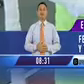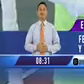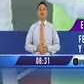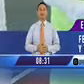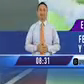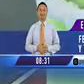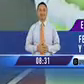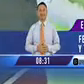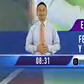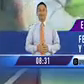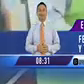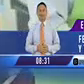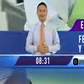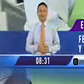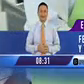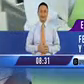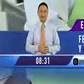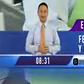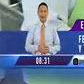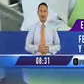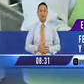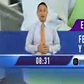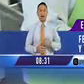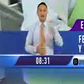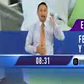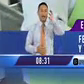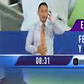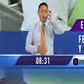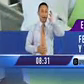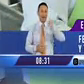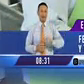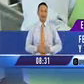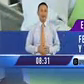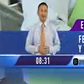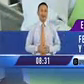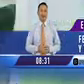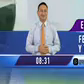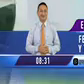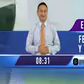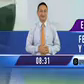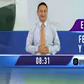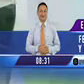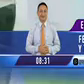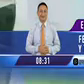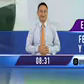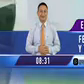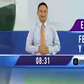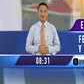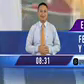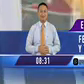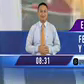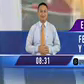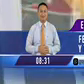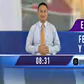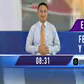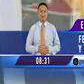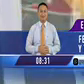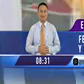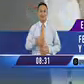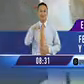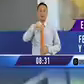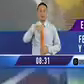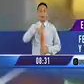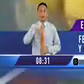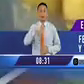usted, que se sirva. Ya, hagamos algo, vecina. Y así me voy a llevar, parece, para mostrarle a los amigos. Mire, esto, nos vamos a llevar